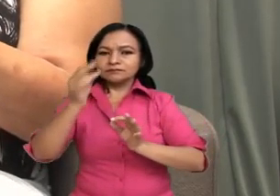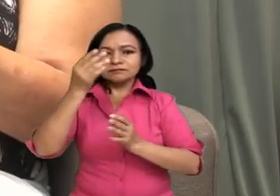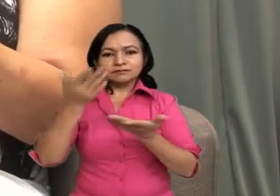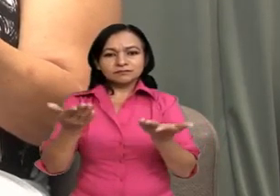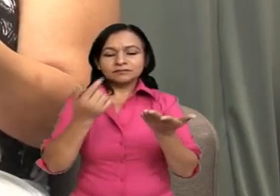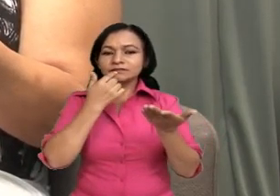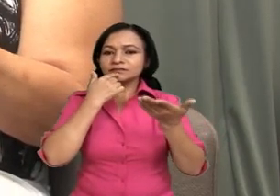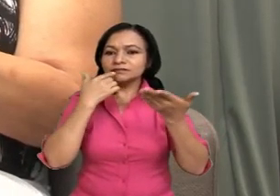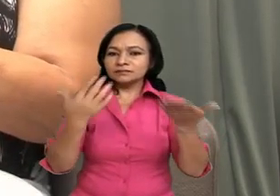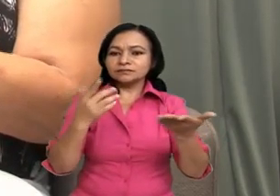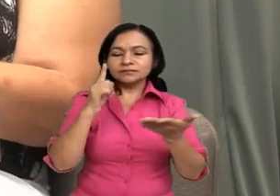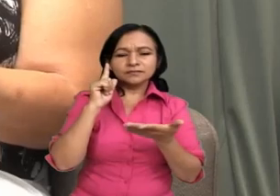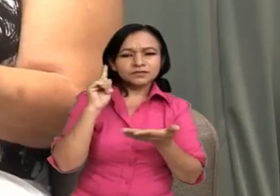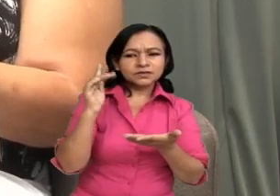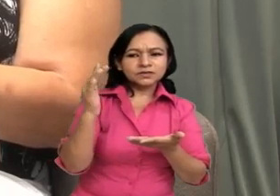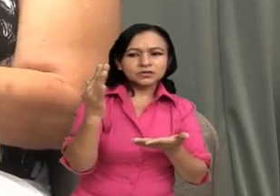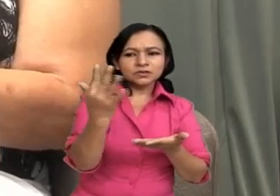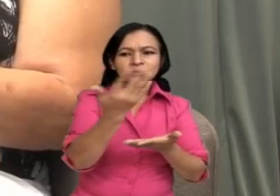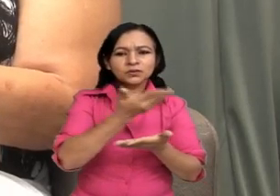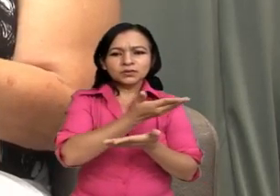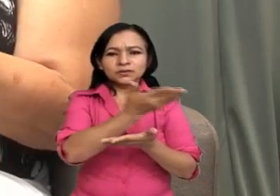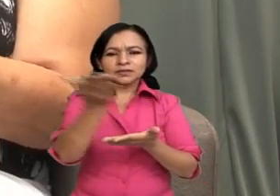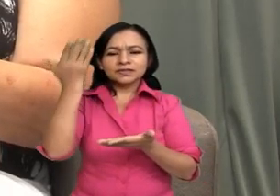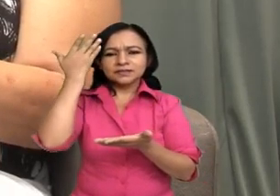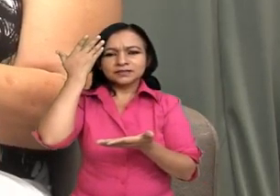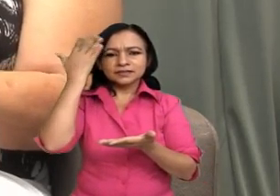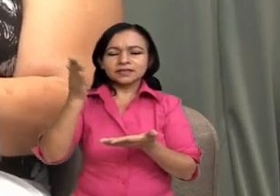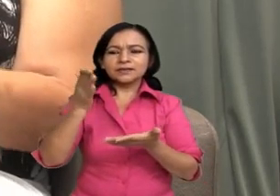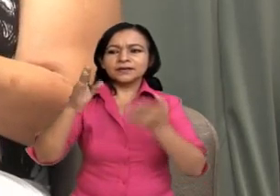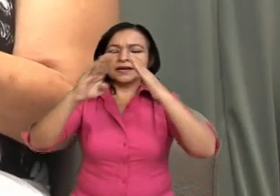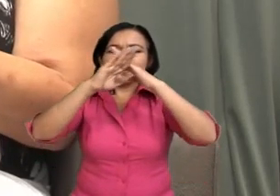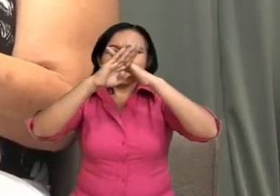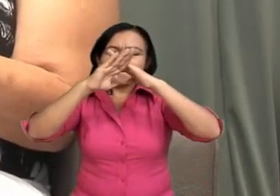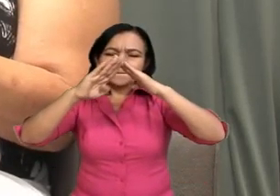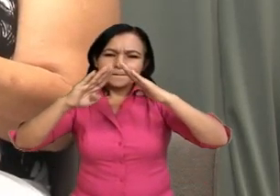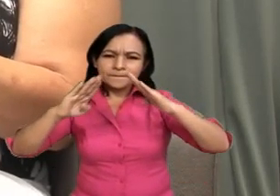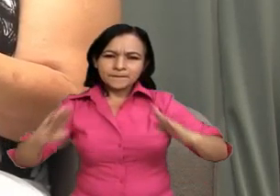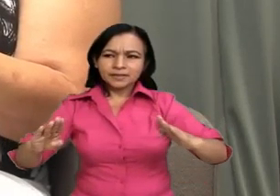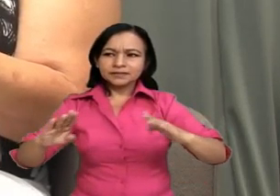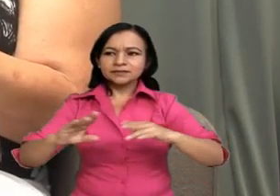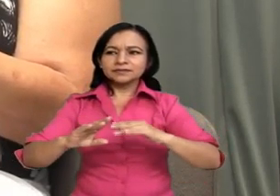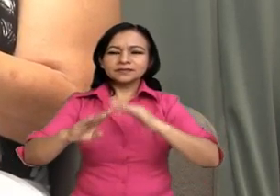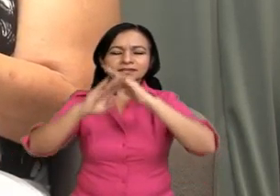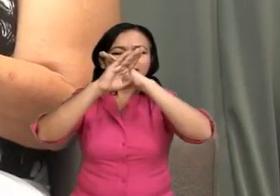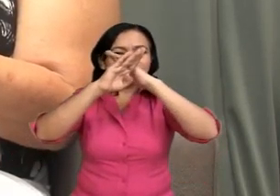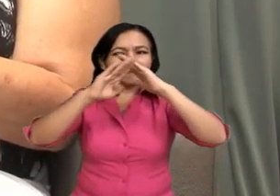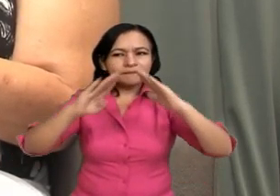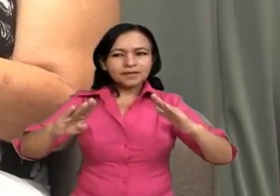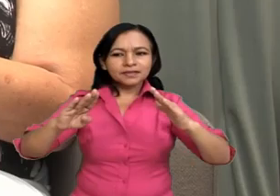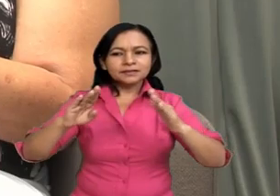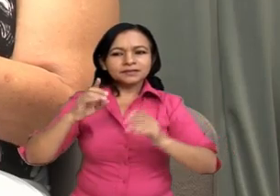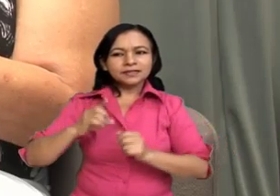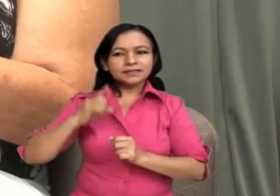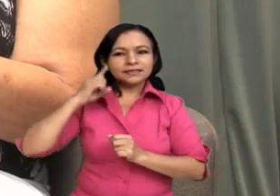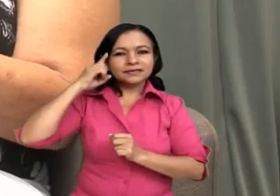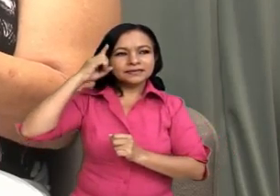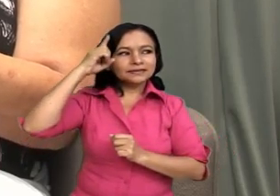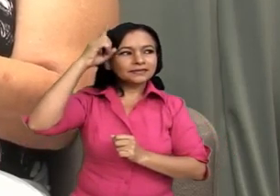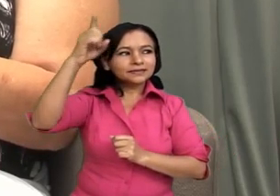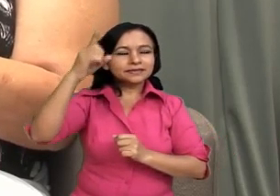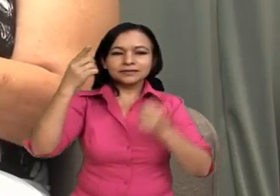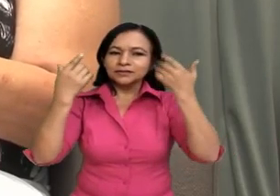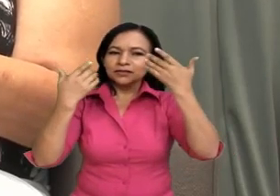porque como todos ustedes saben, como hemos dicho, la paz es el progreso de